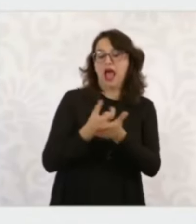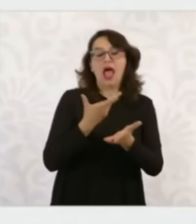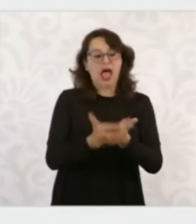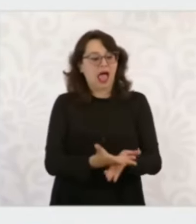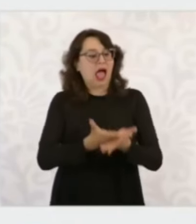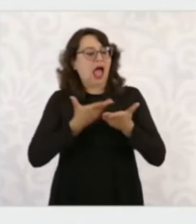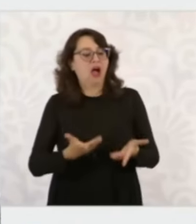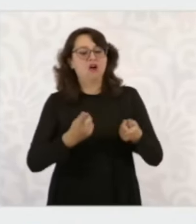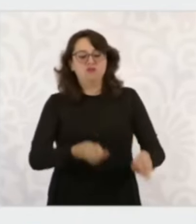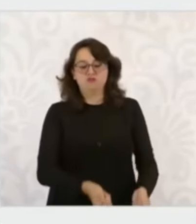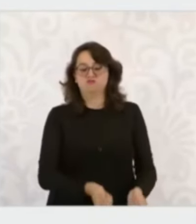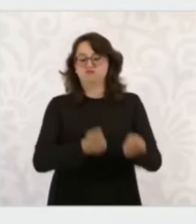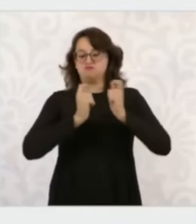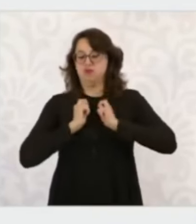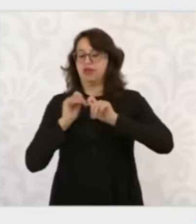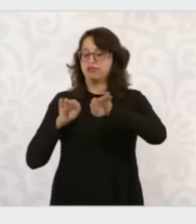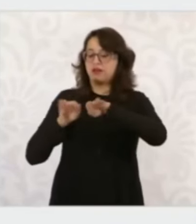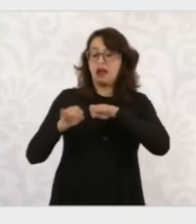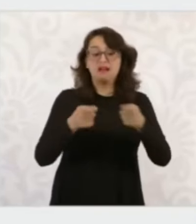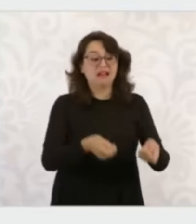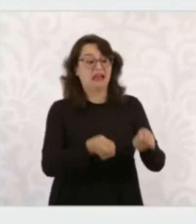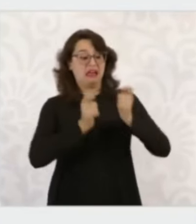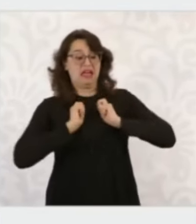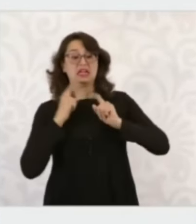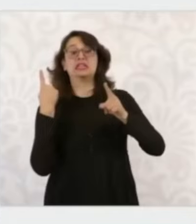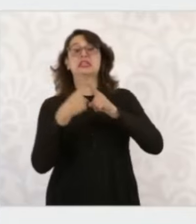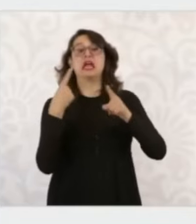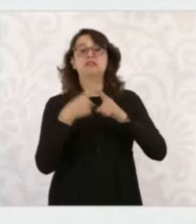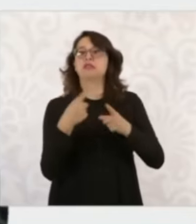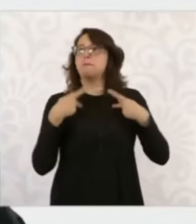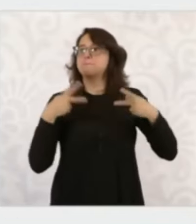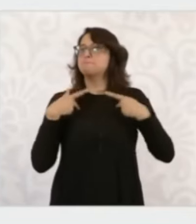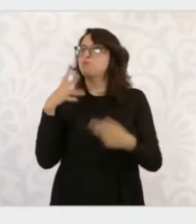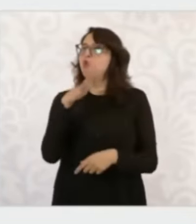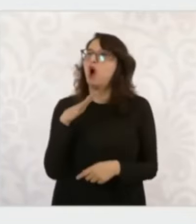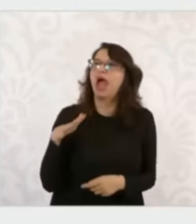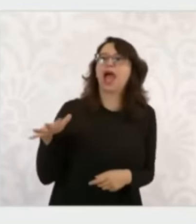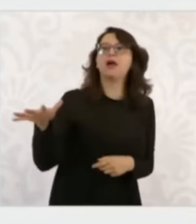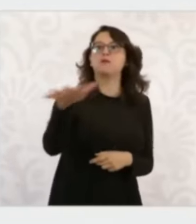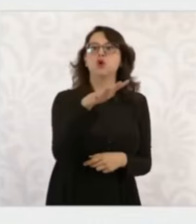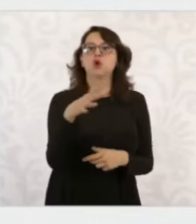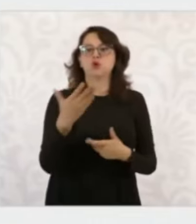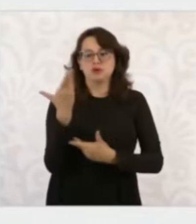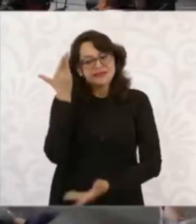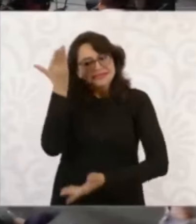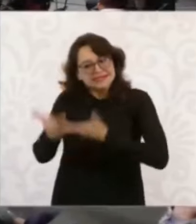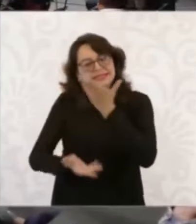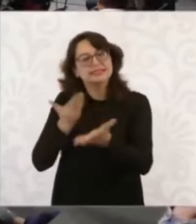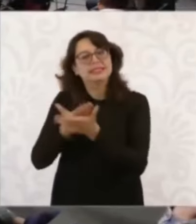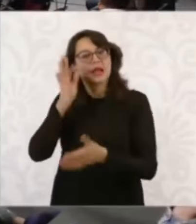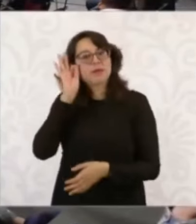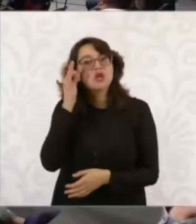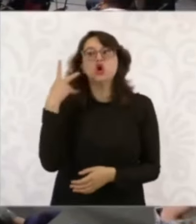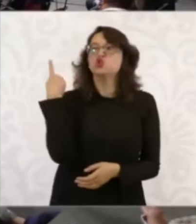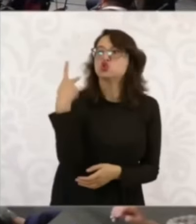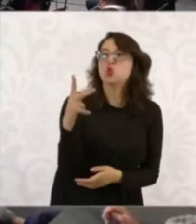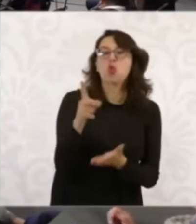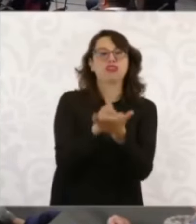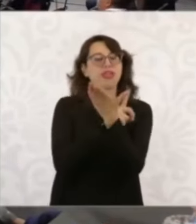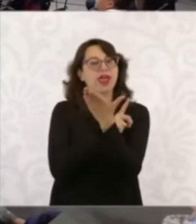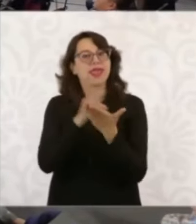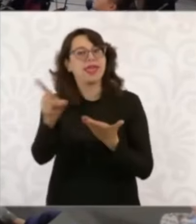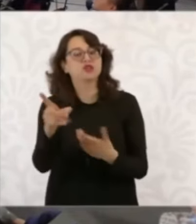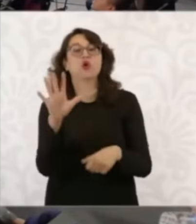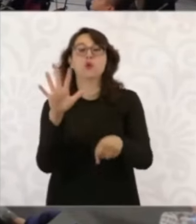trinchera que nos da el pueblo de México para servirle, pues en la garantía de los derechos del pueblo. Por eso